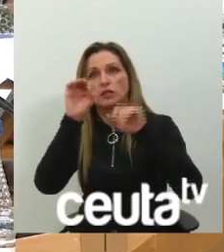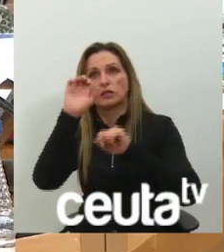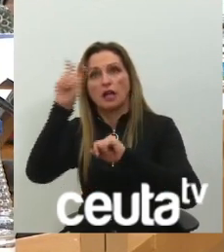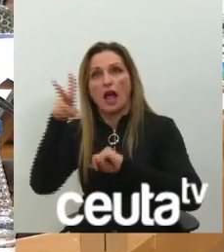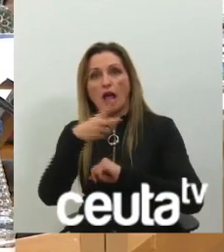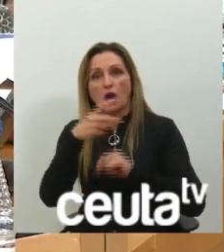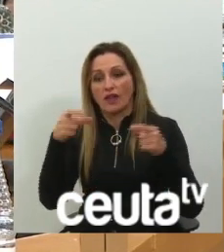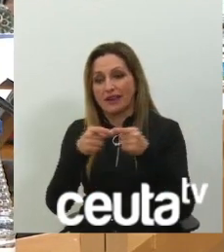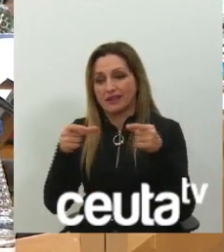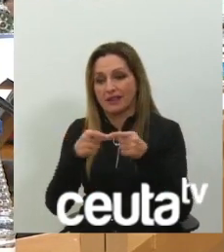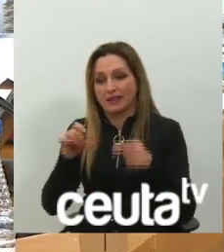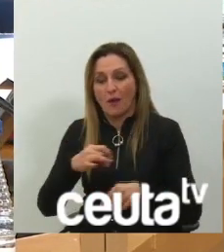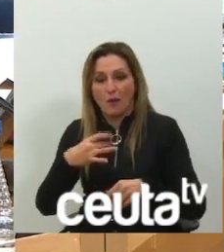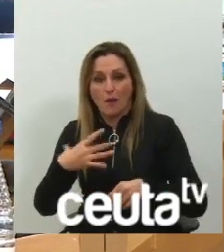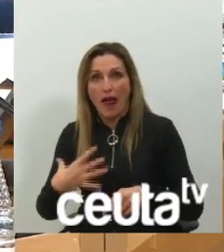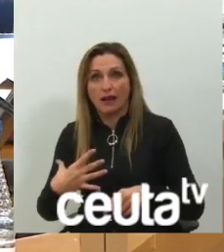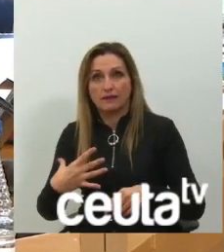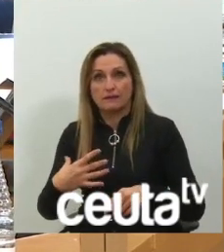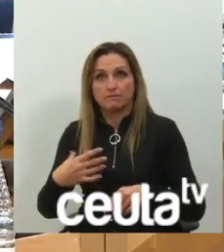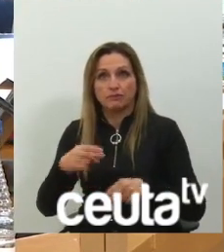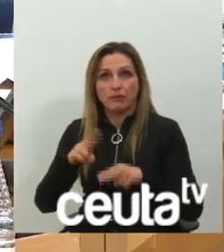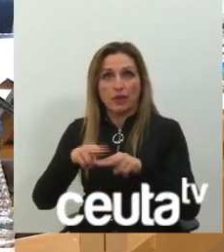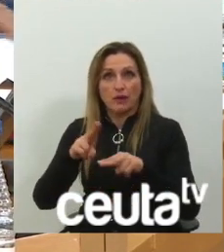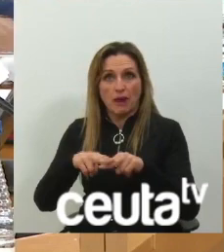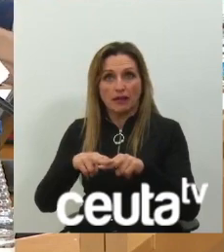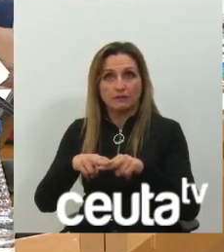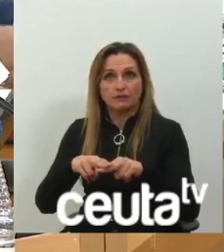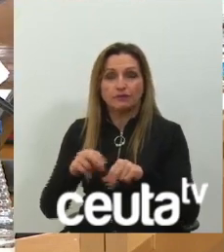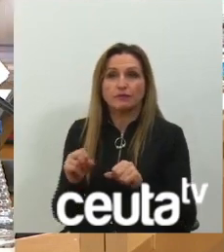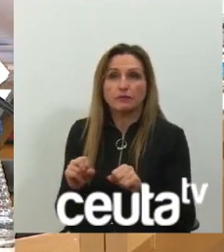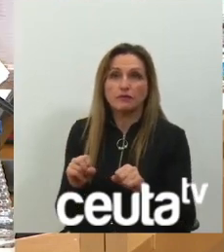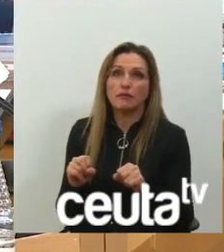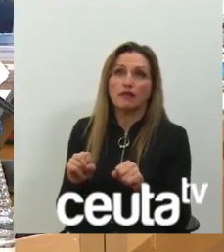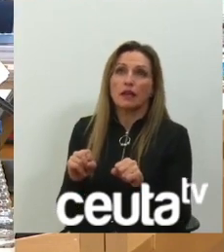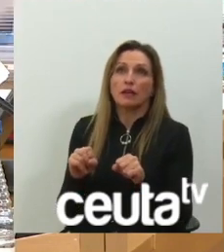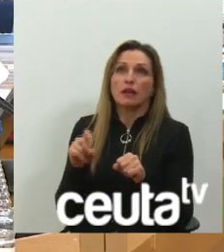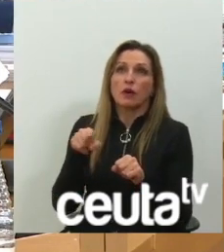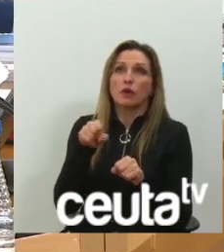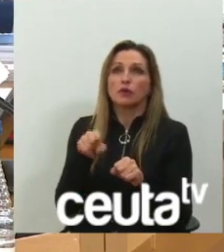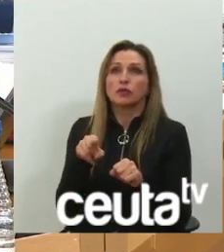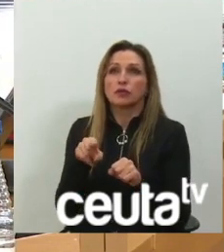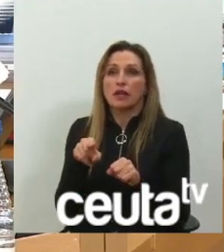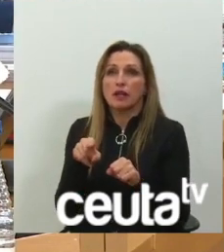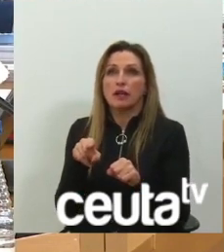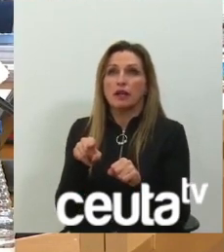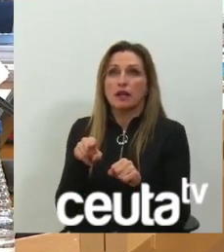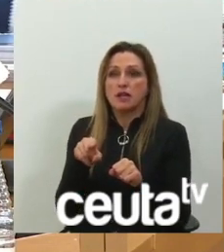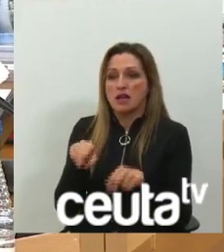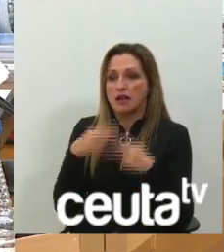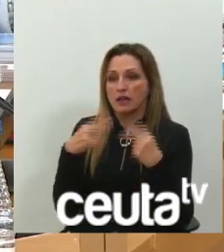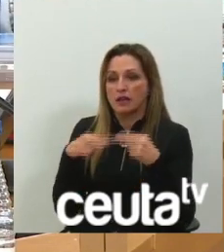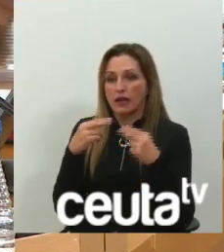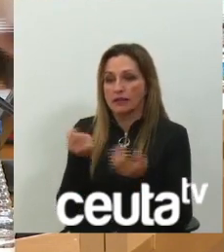no me salen las cuentas señor retomé cuando la ciudad le pone dietas en qué restaurante será de hasta 11